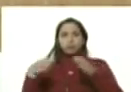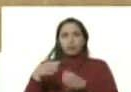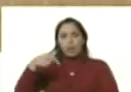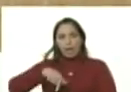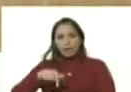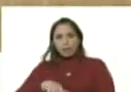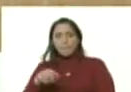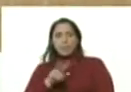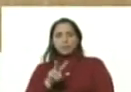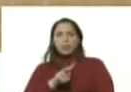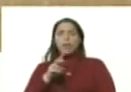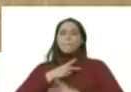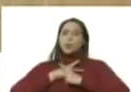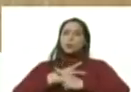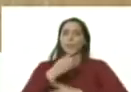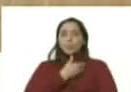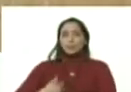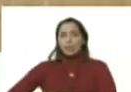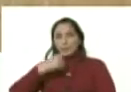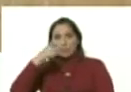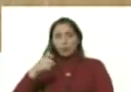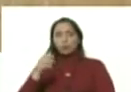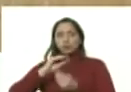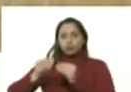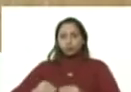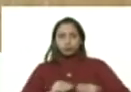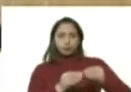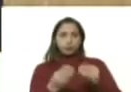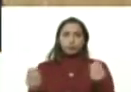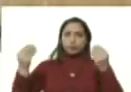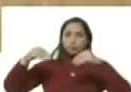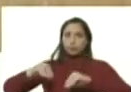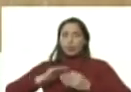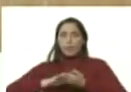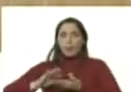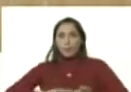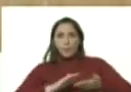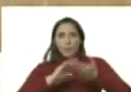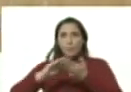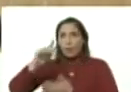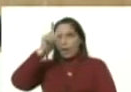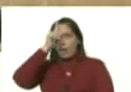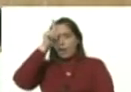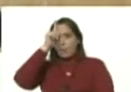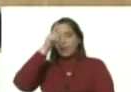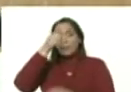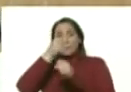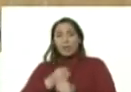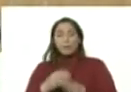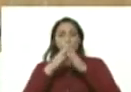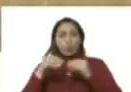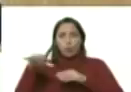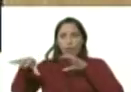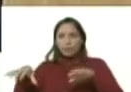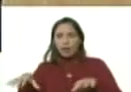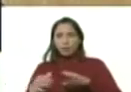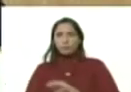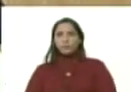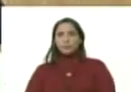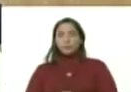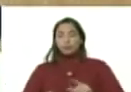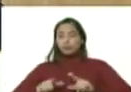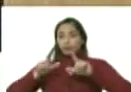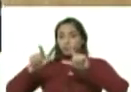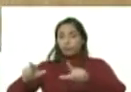a la voluntad del presidente Maduro por recomponer la relación con Alemania, y esperamos pues que todos los estados